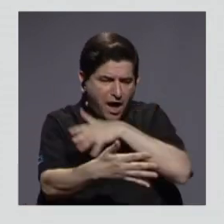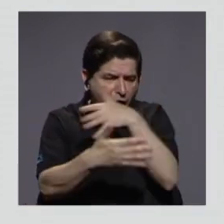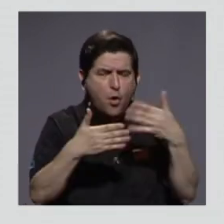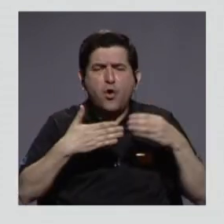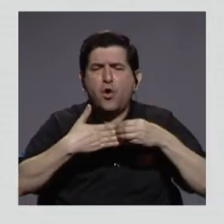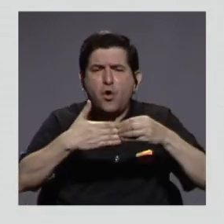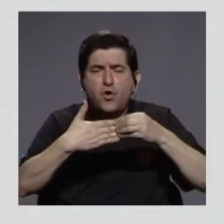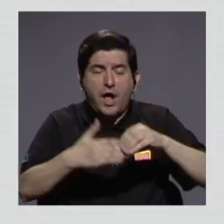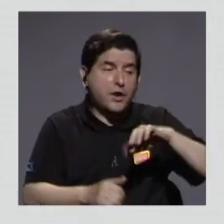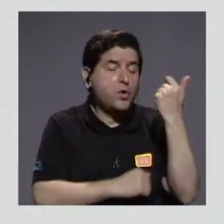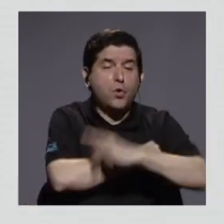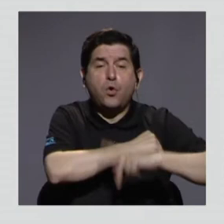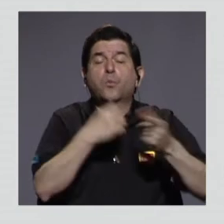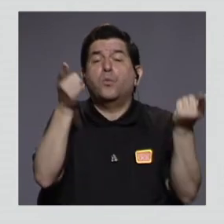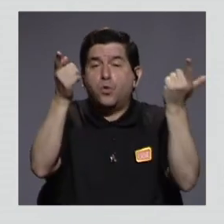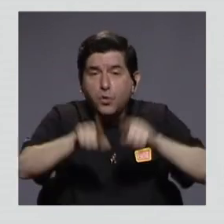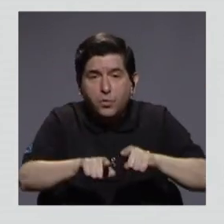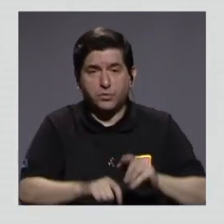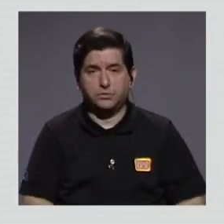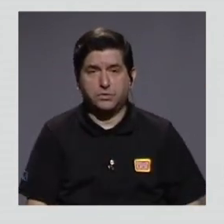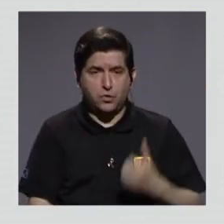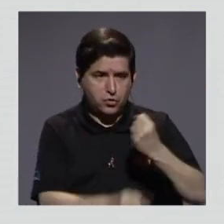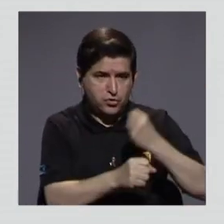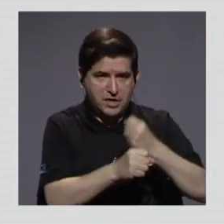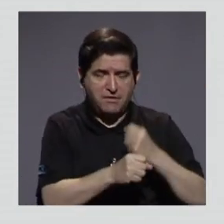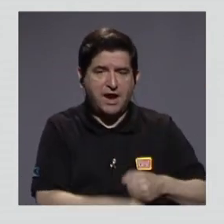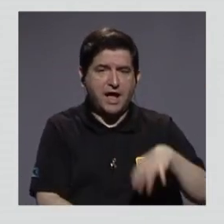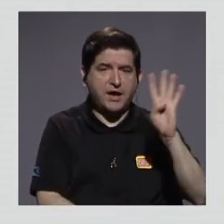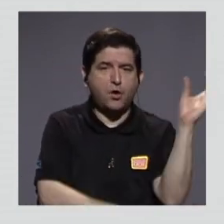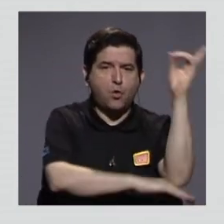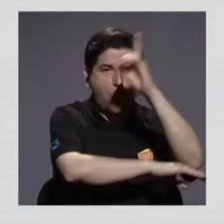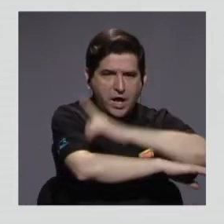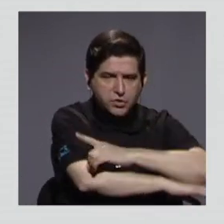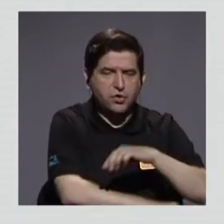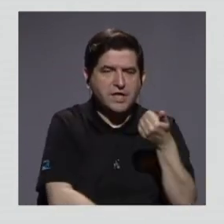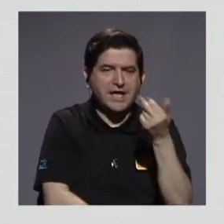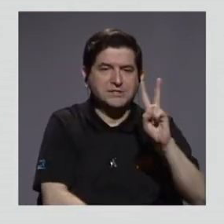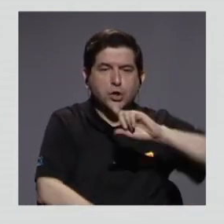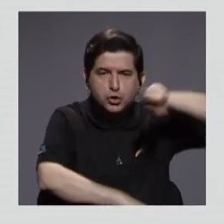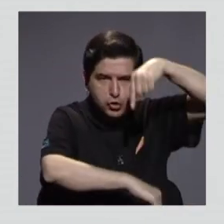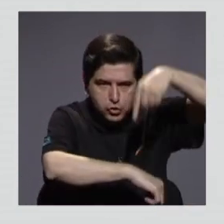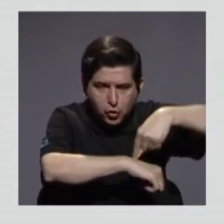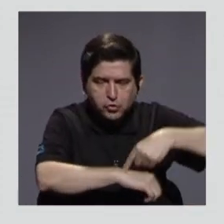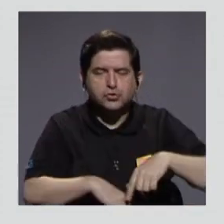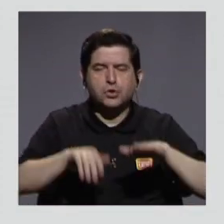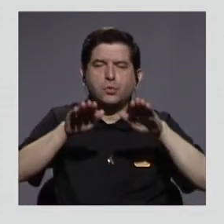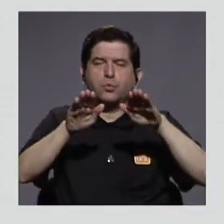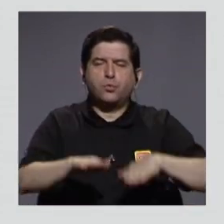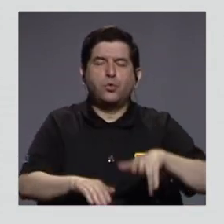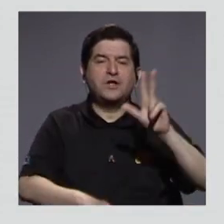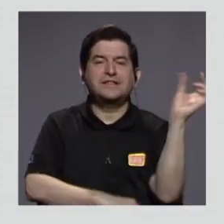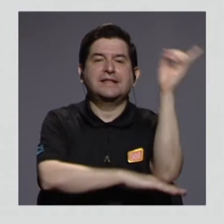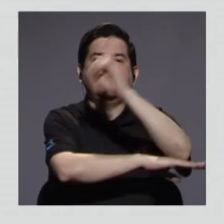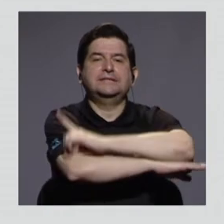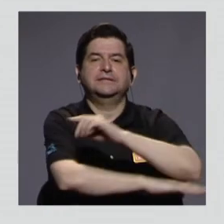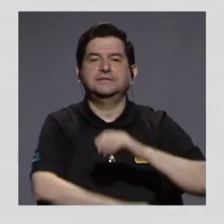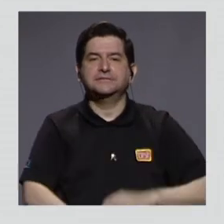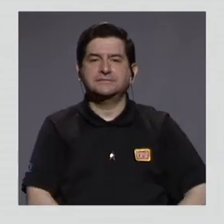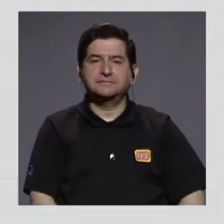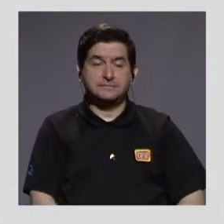como la tienen otros países en donde se trabaja 4 días 12 horas y se descansa 3 días